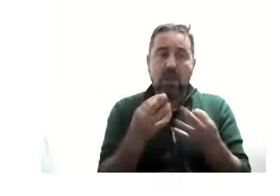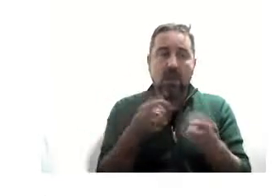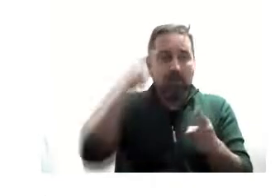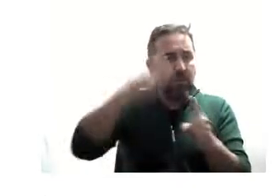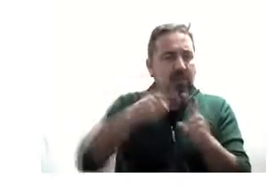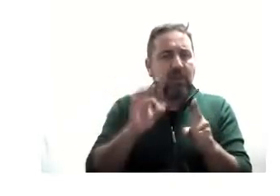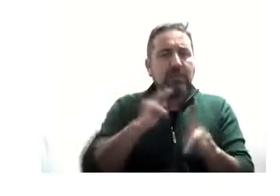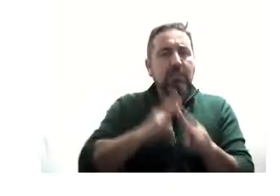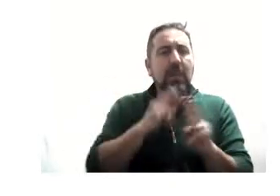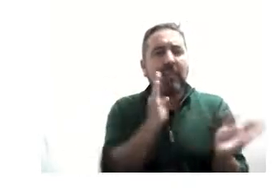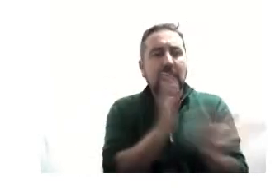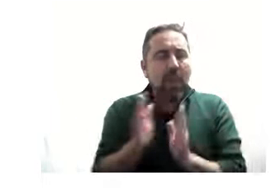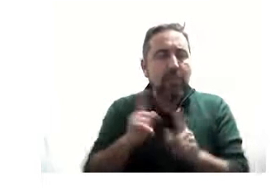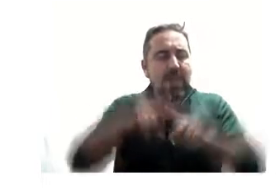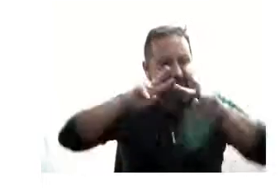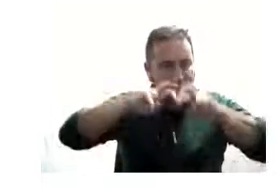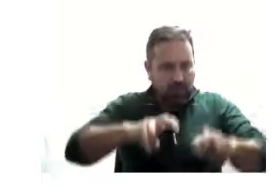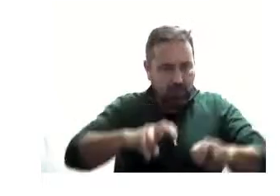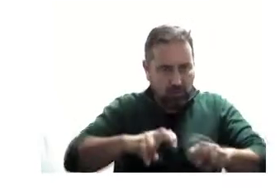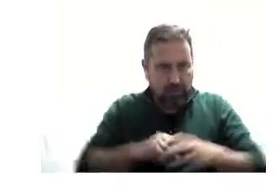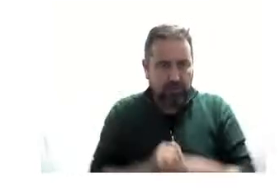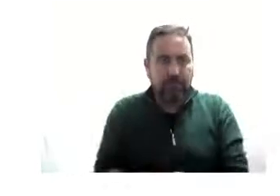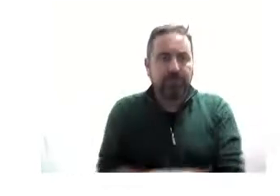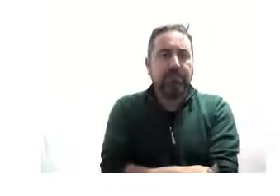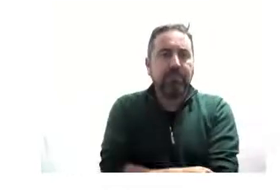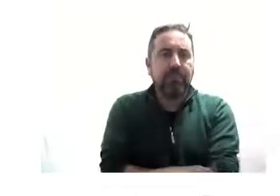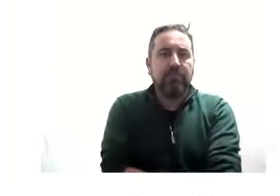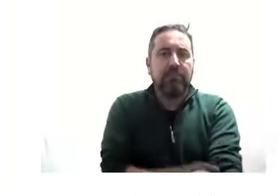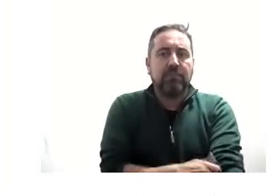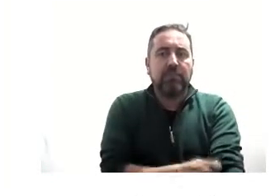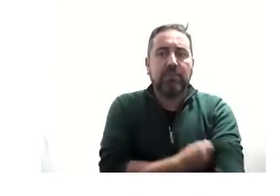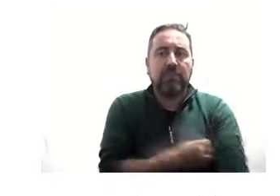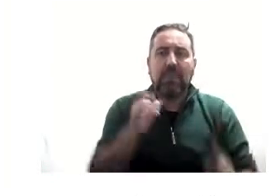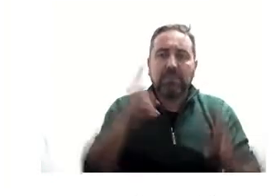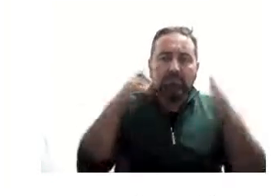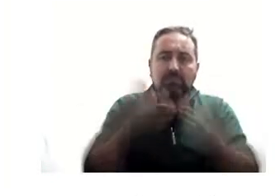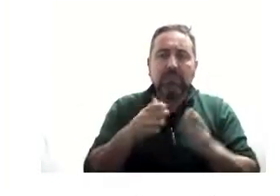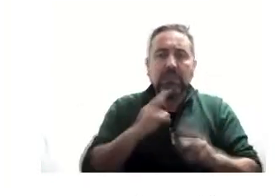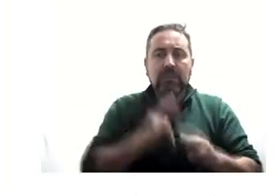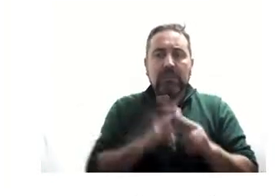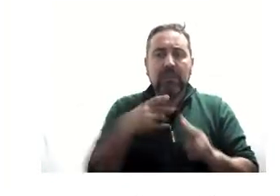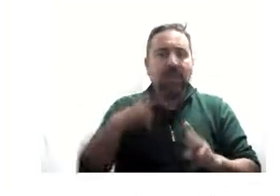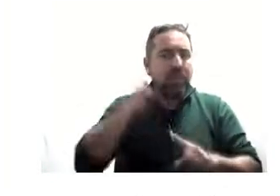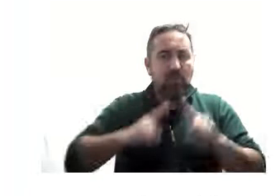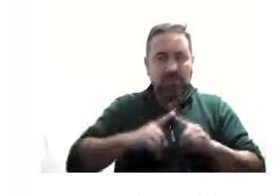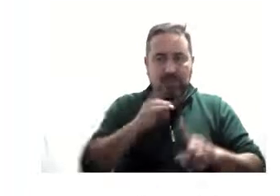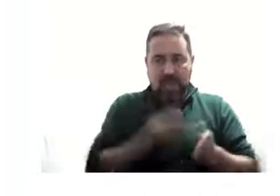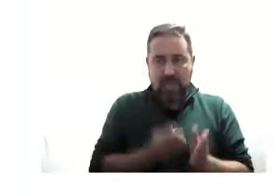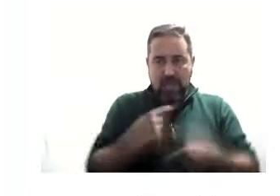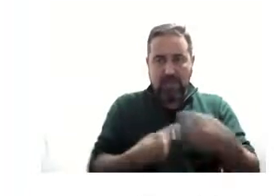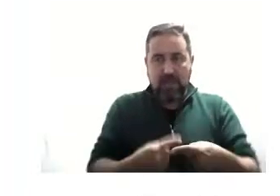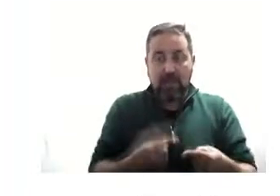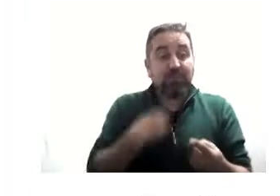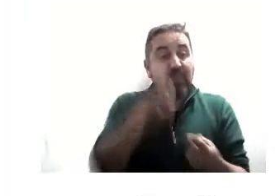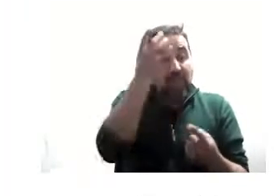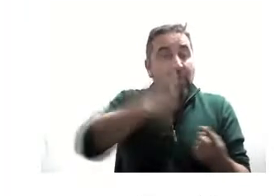sobre terapias e investigaciones, ¿no?, más básicas sobre hipocusas hereditarias. La idea que